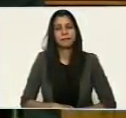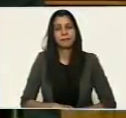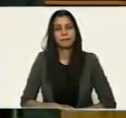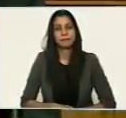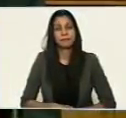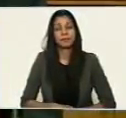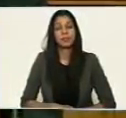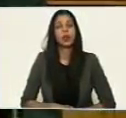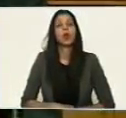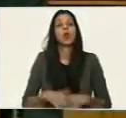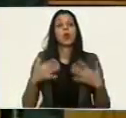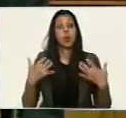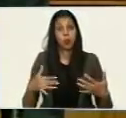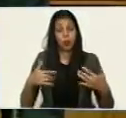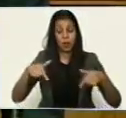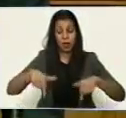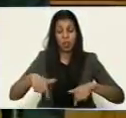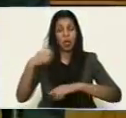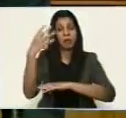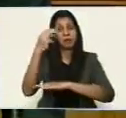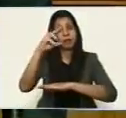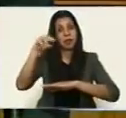Es una institución